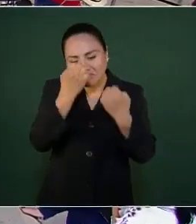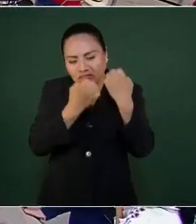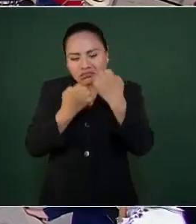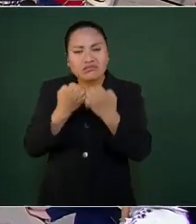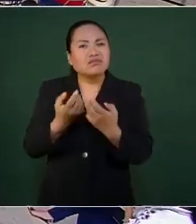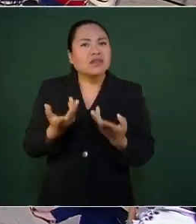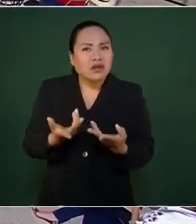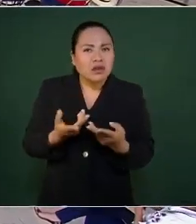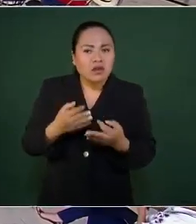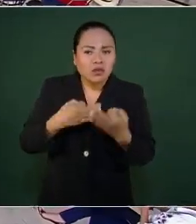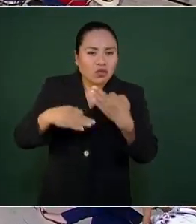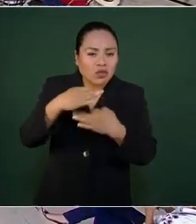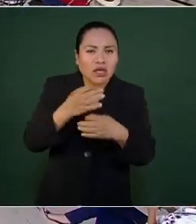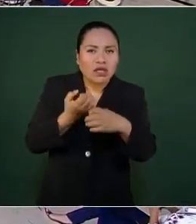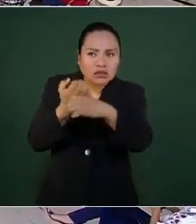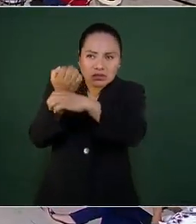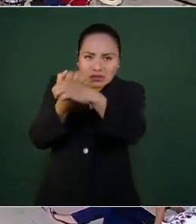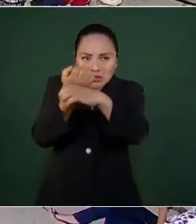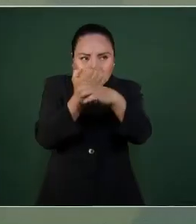en cada uno de los estados,